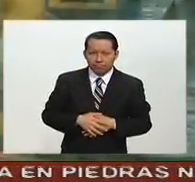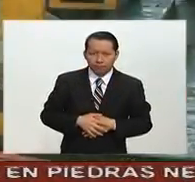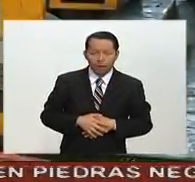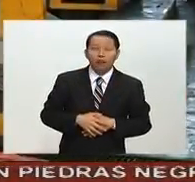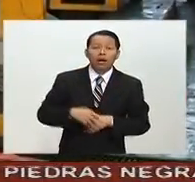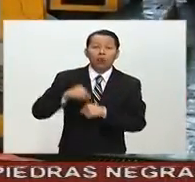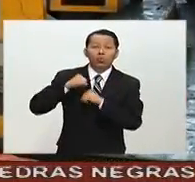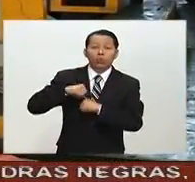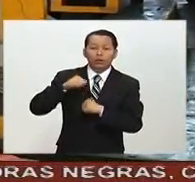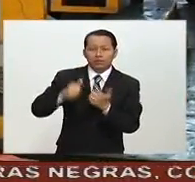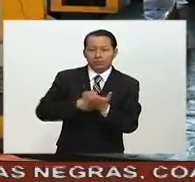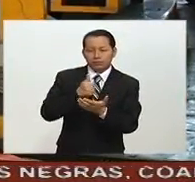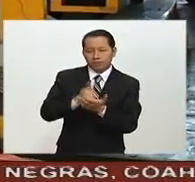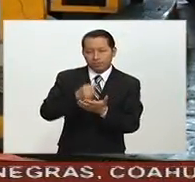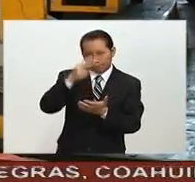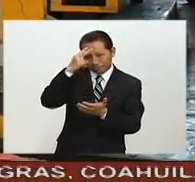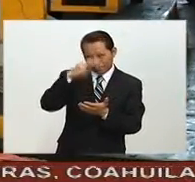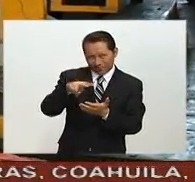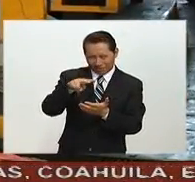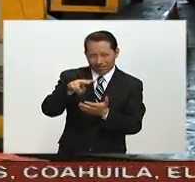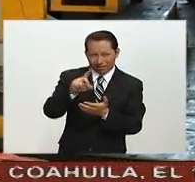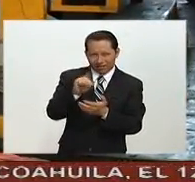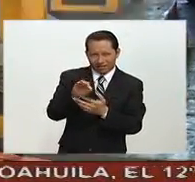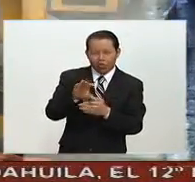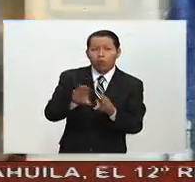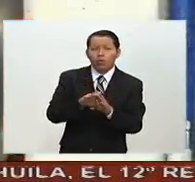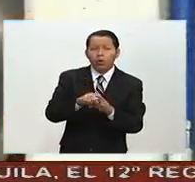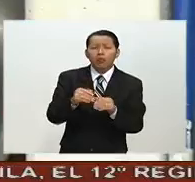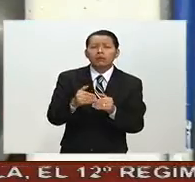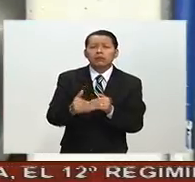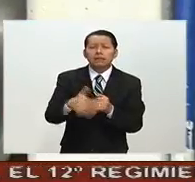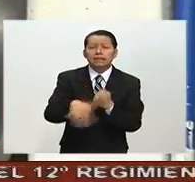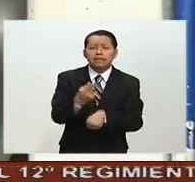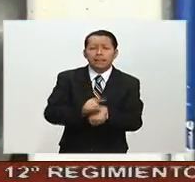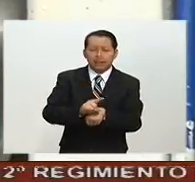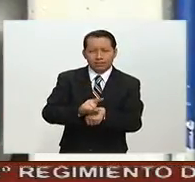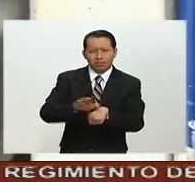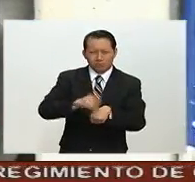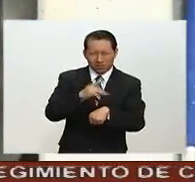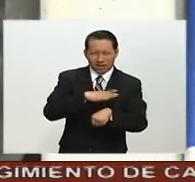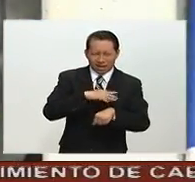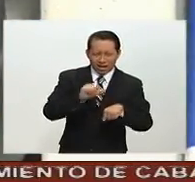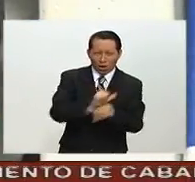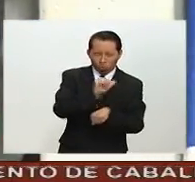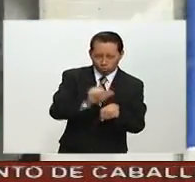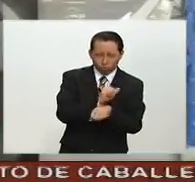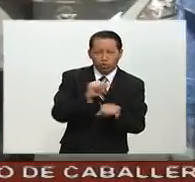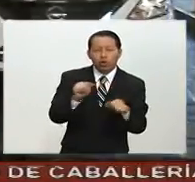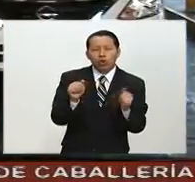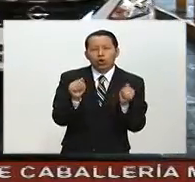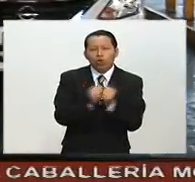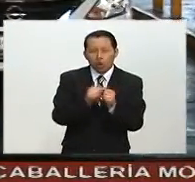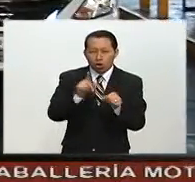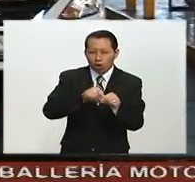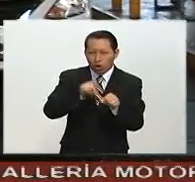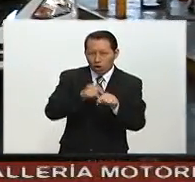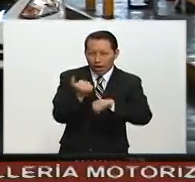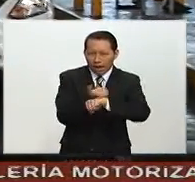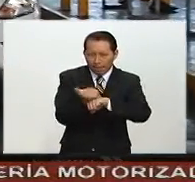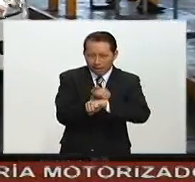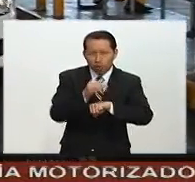Autoridades del Distrito Federal otorgaron una prórroga de 15 días para que los vehículos con engomado amarillo realicen la verificación